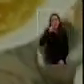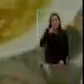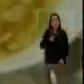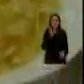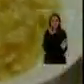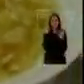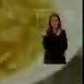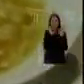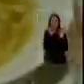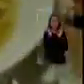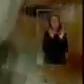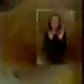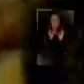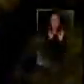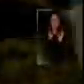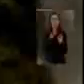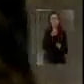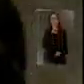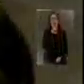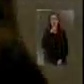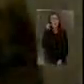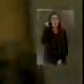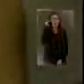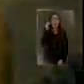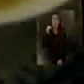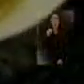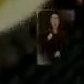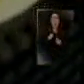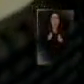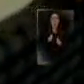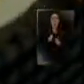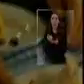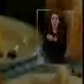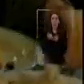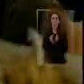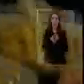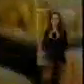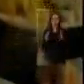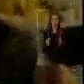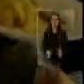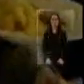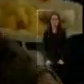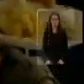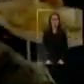los tallarines, a los adultos mayores los beneficia muchísimo más.